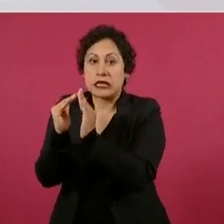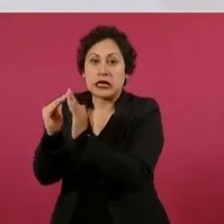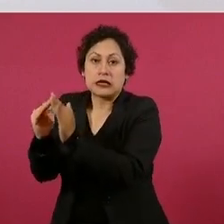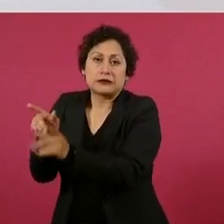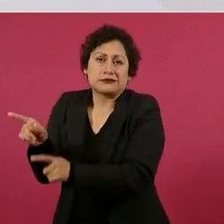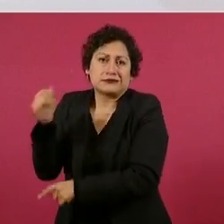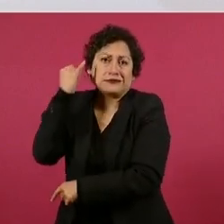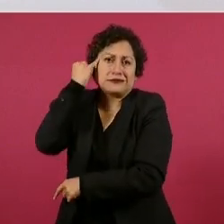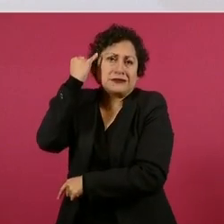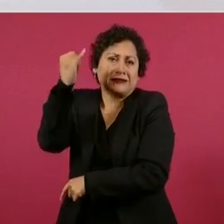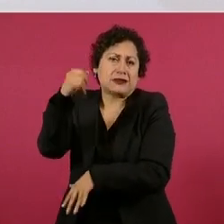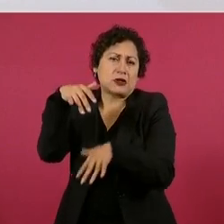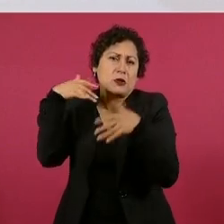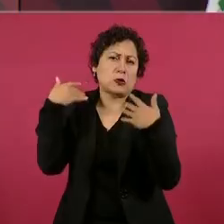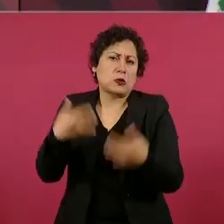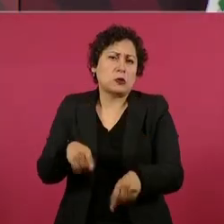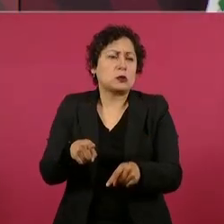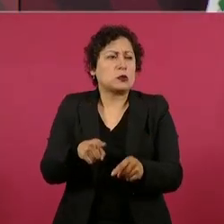viviendas